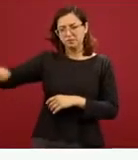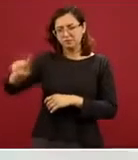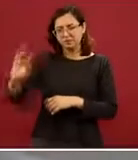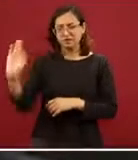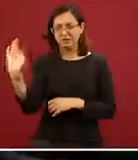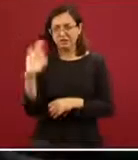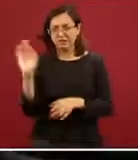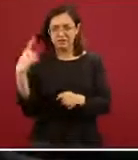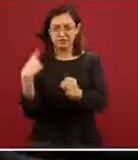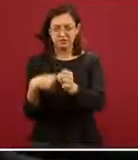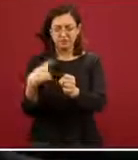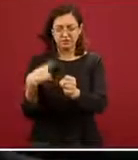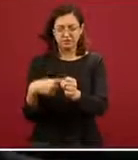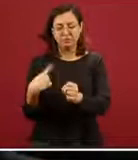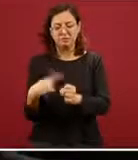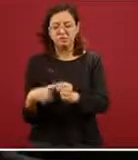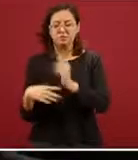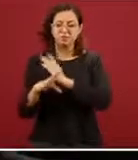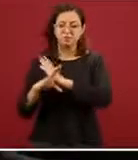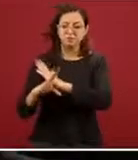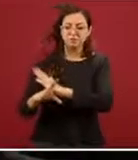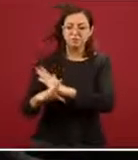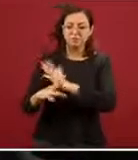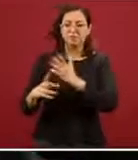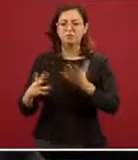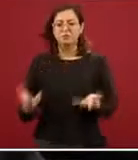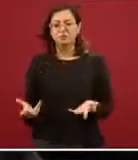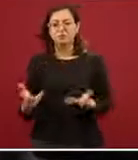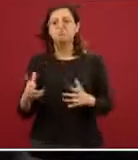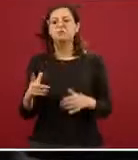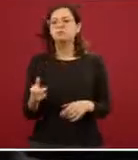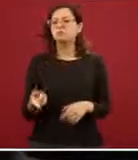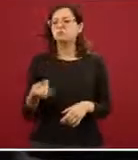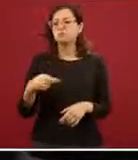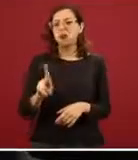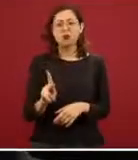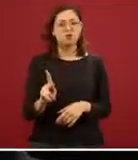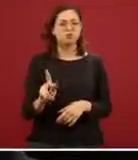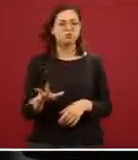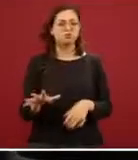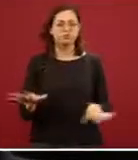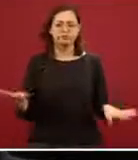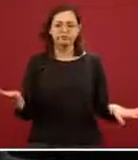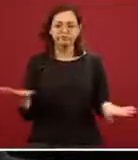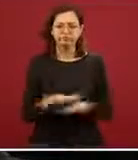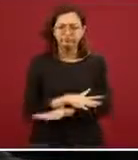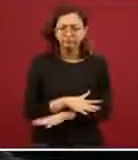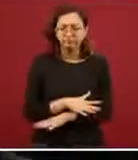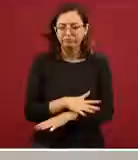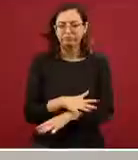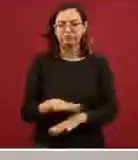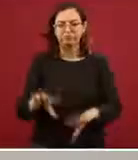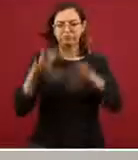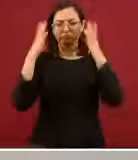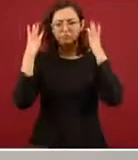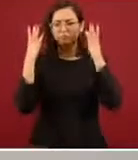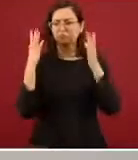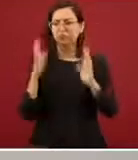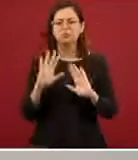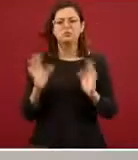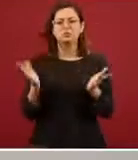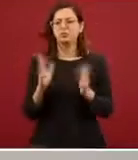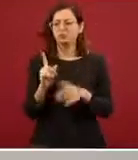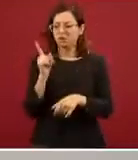personas susceptibles. Esto no es un cambio brusco, se siguen haciendo las identificaciones de contactos a partir de